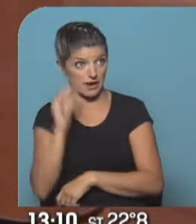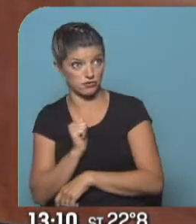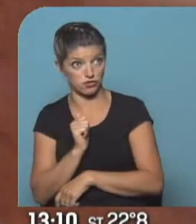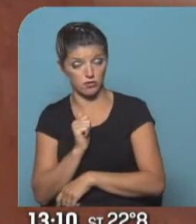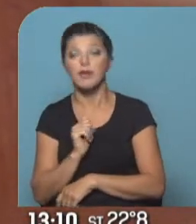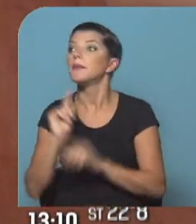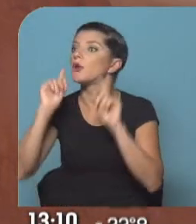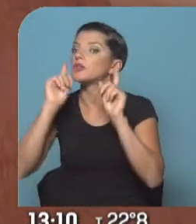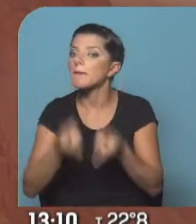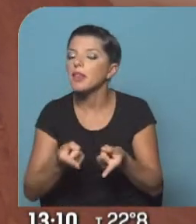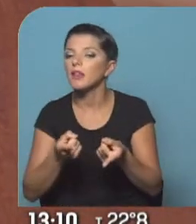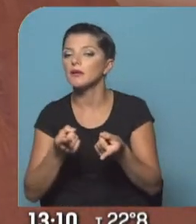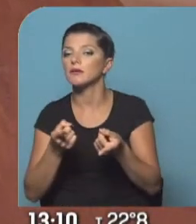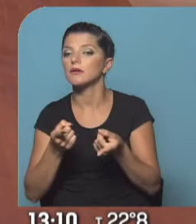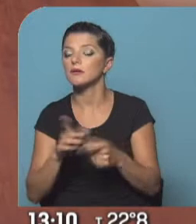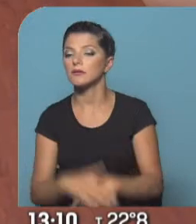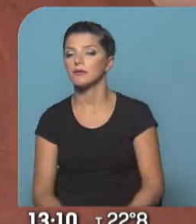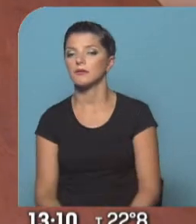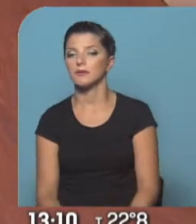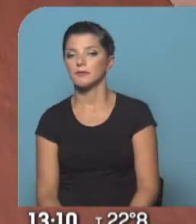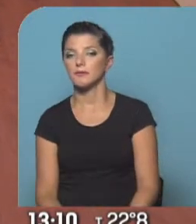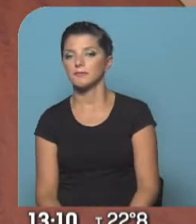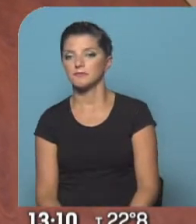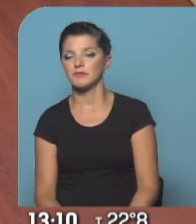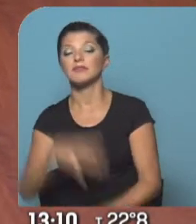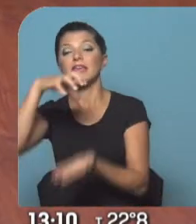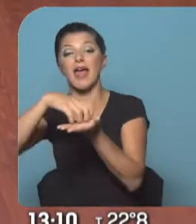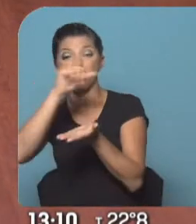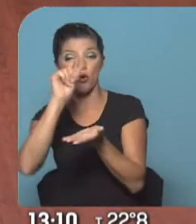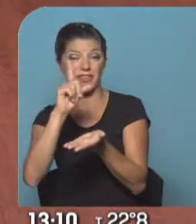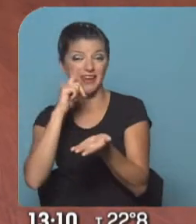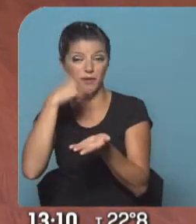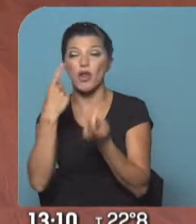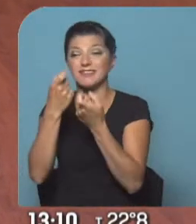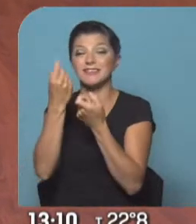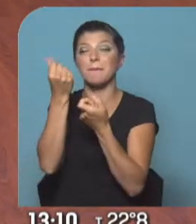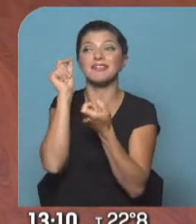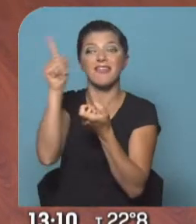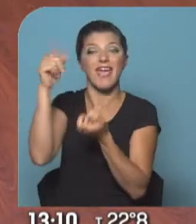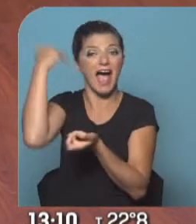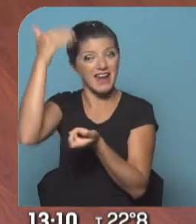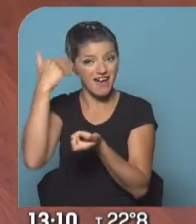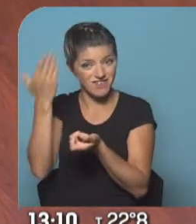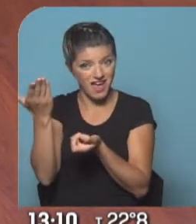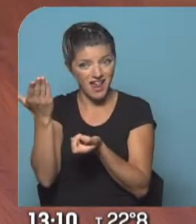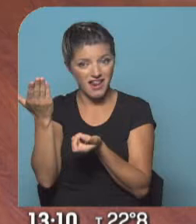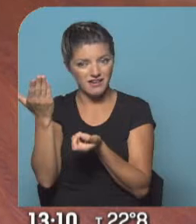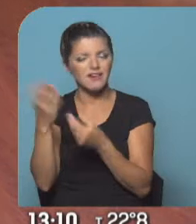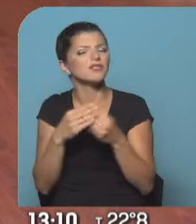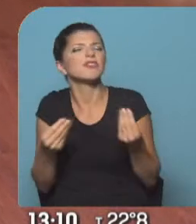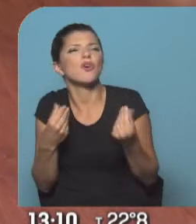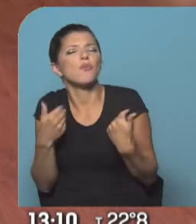los bancos del Líbano en los dineros saudíes. ¿Cómo más se puede avanzar?